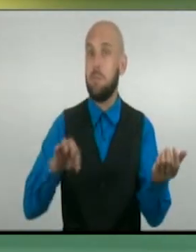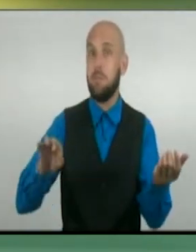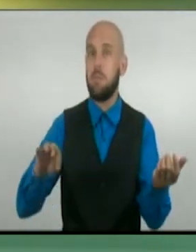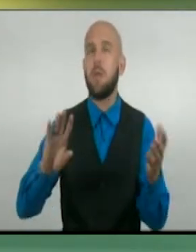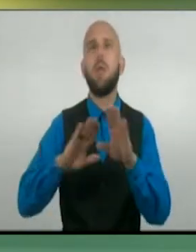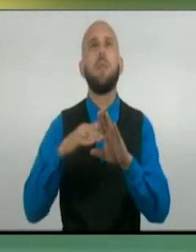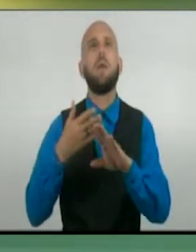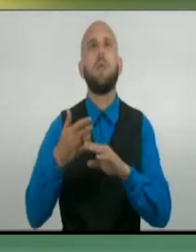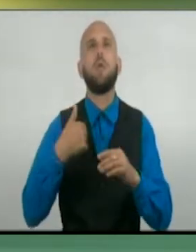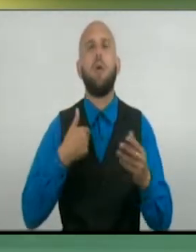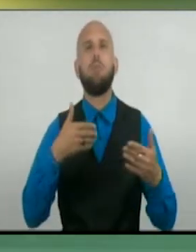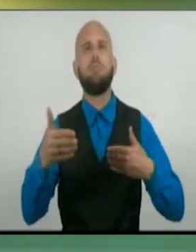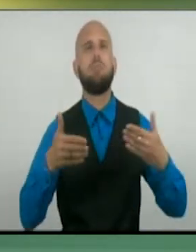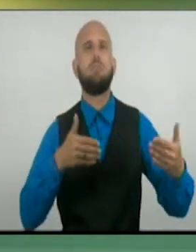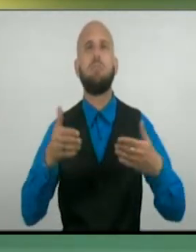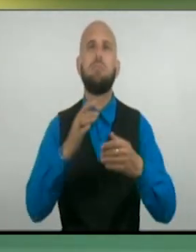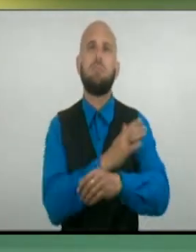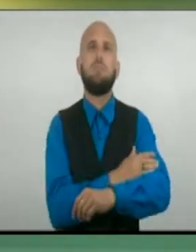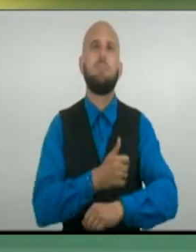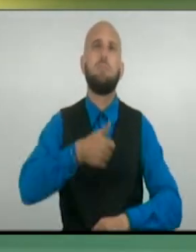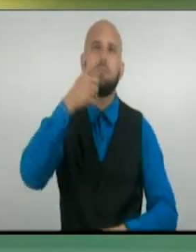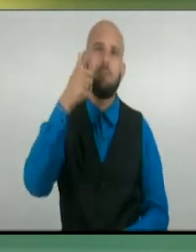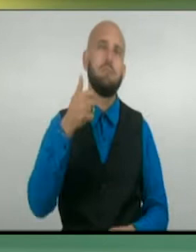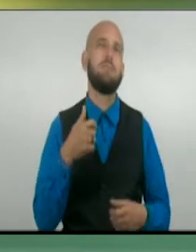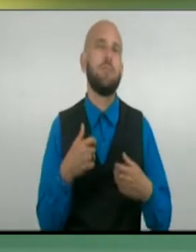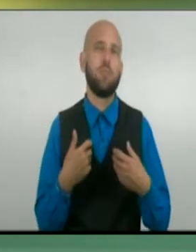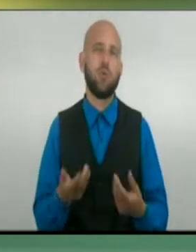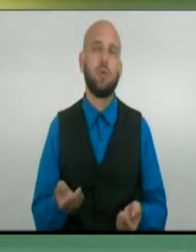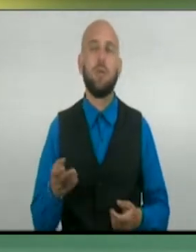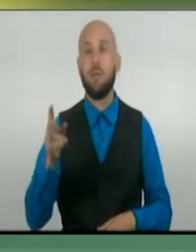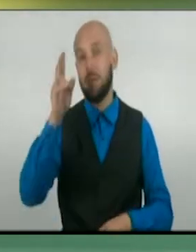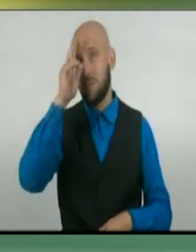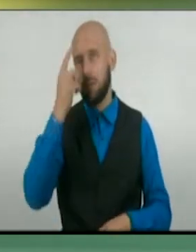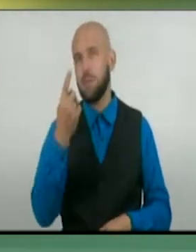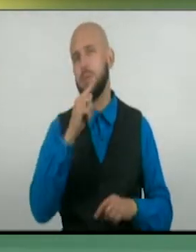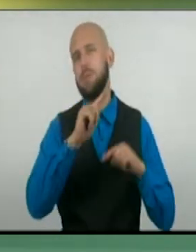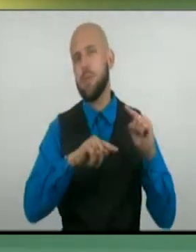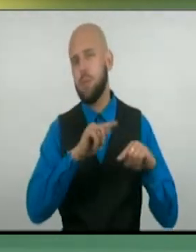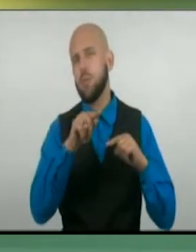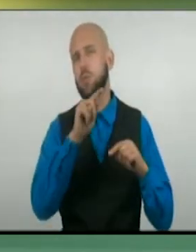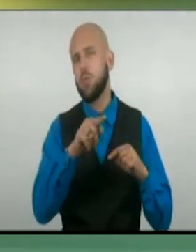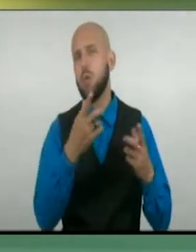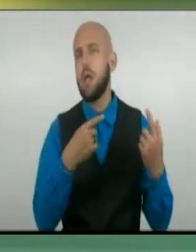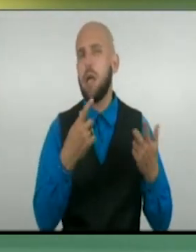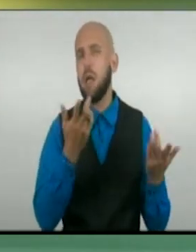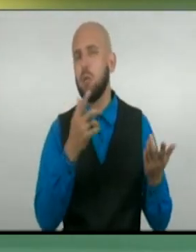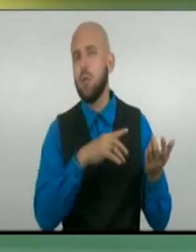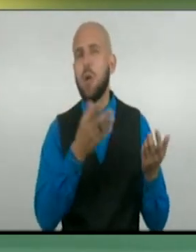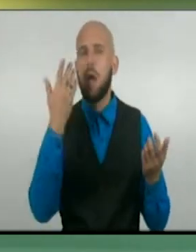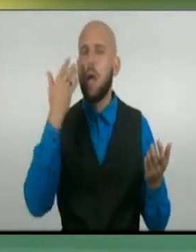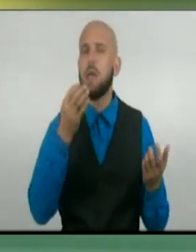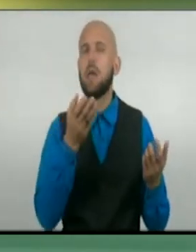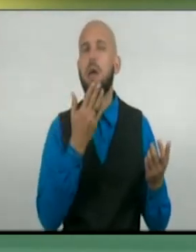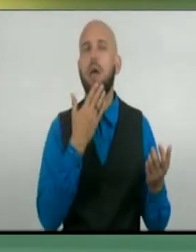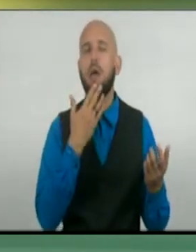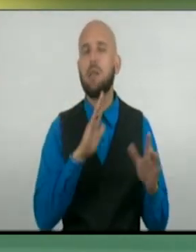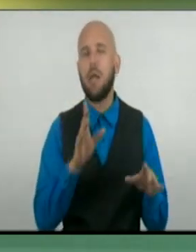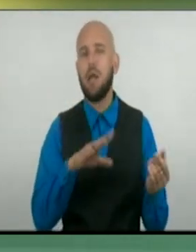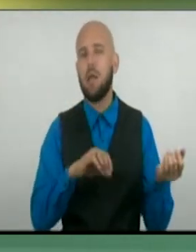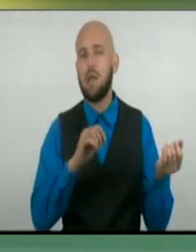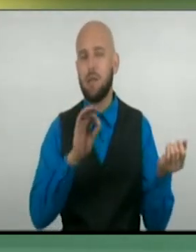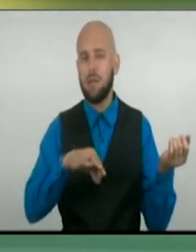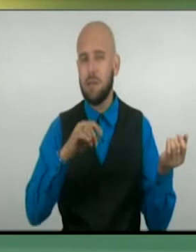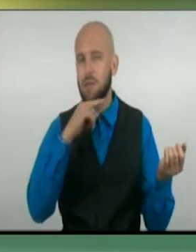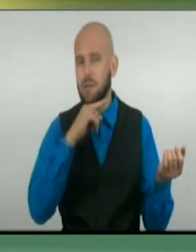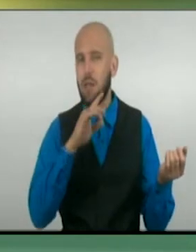recibir y en dependencia de ese interrogatorio exhaustivo que le va haciendo el médico es que el médico determina si con ese medicamento